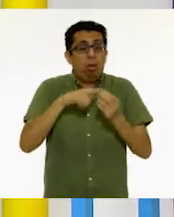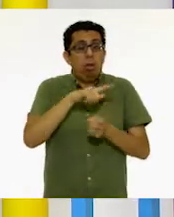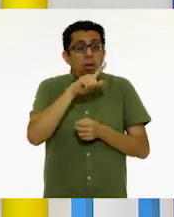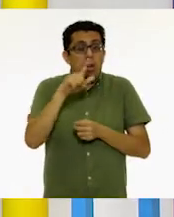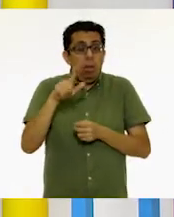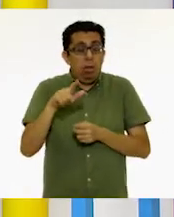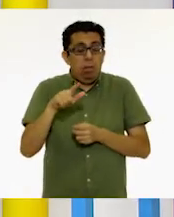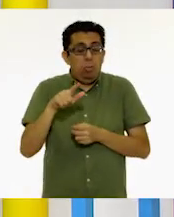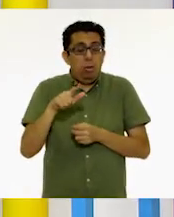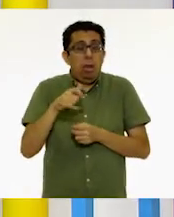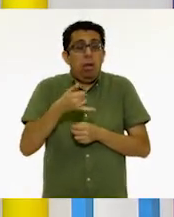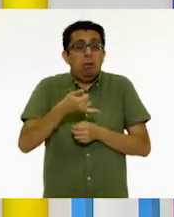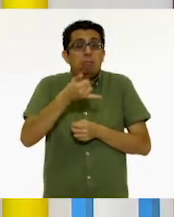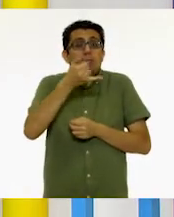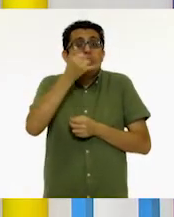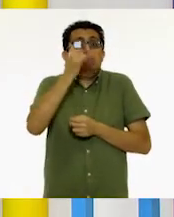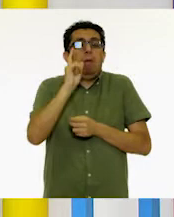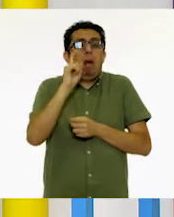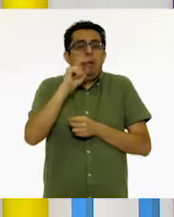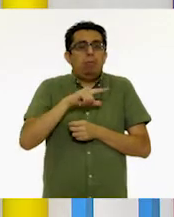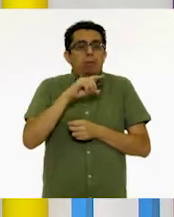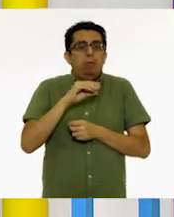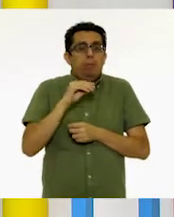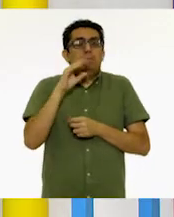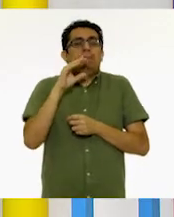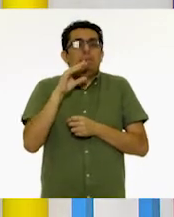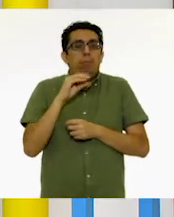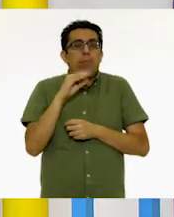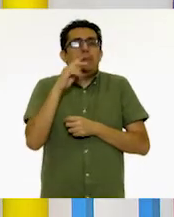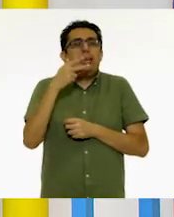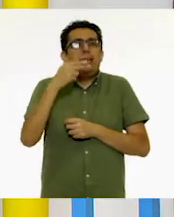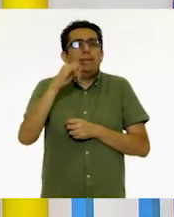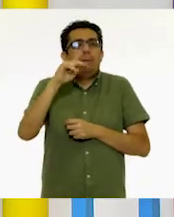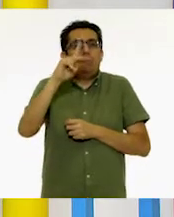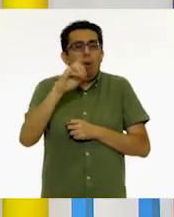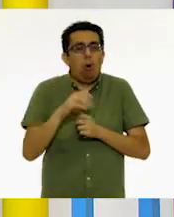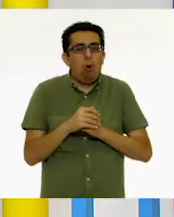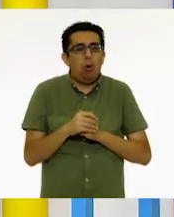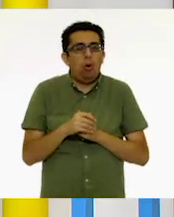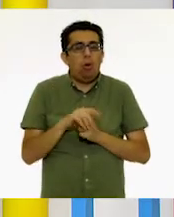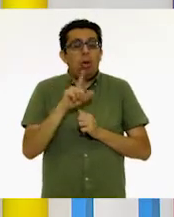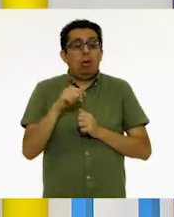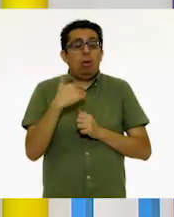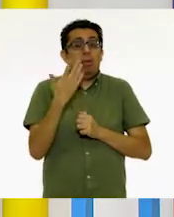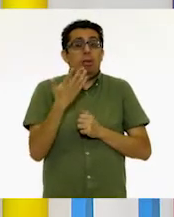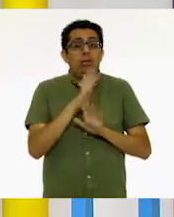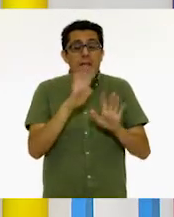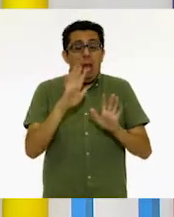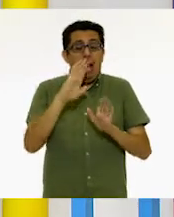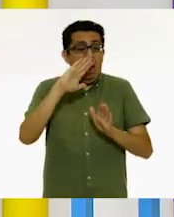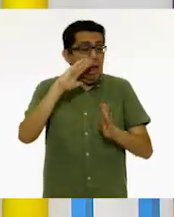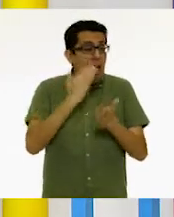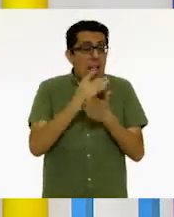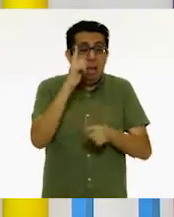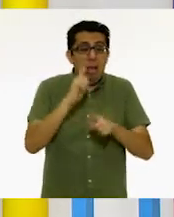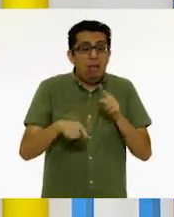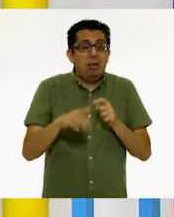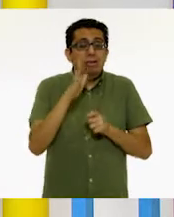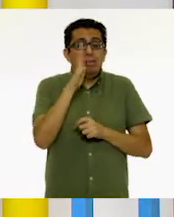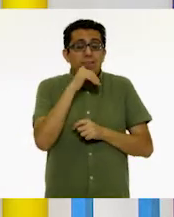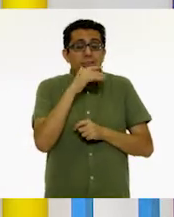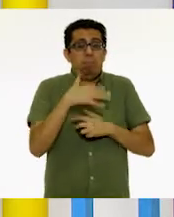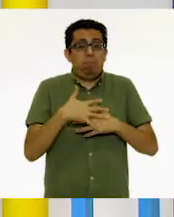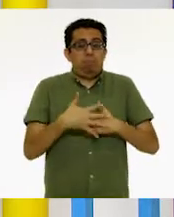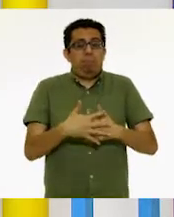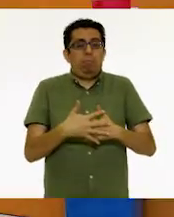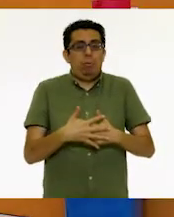entonces empiezas... ¡Ay, el hipo! Y quieres que se calme, pero... Y luego a